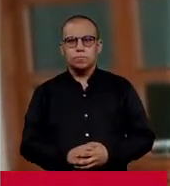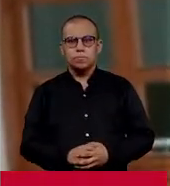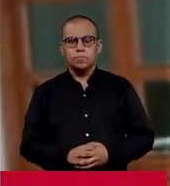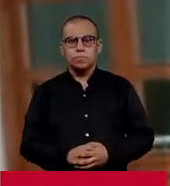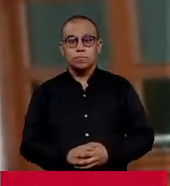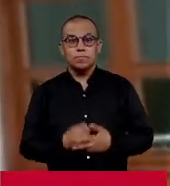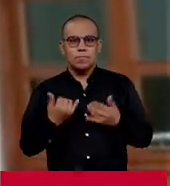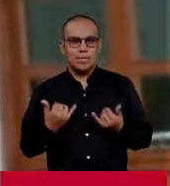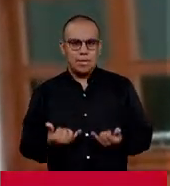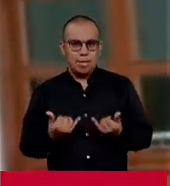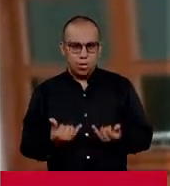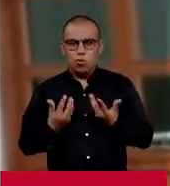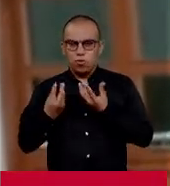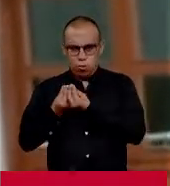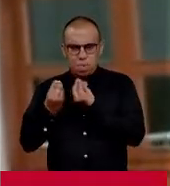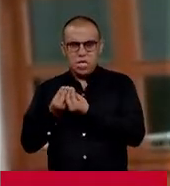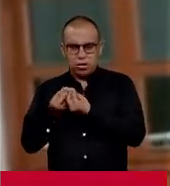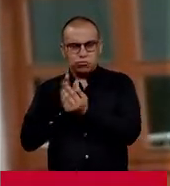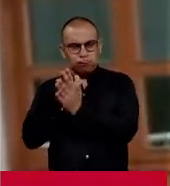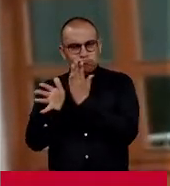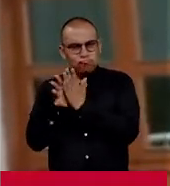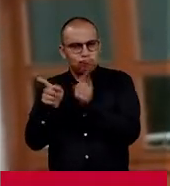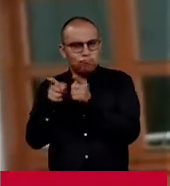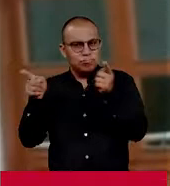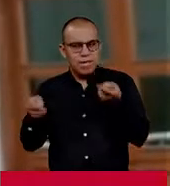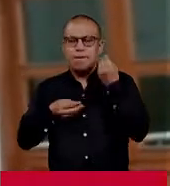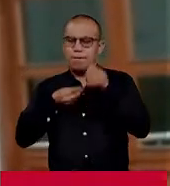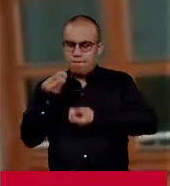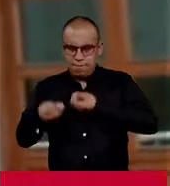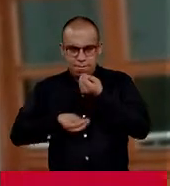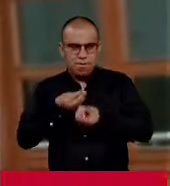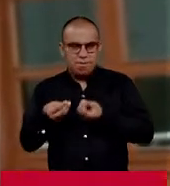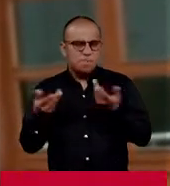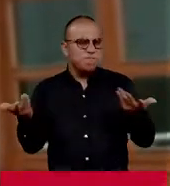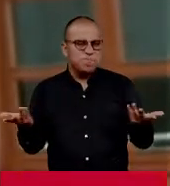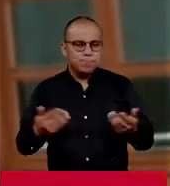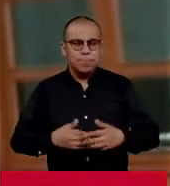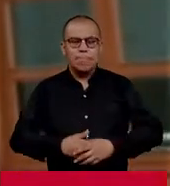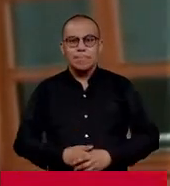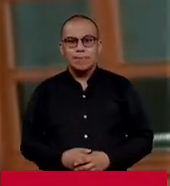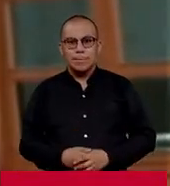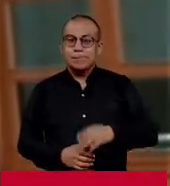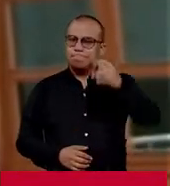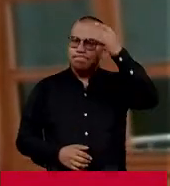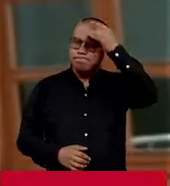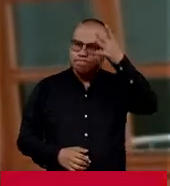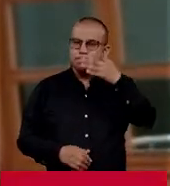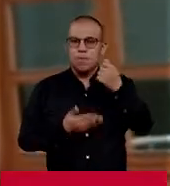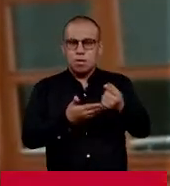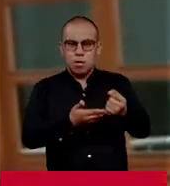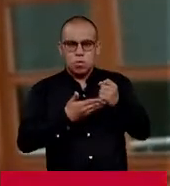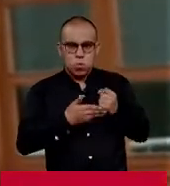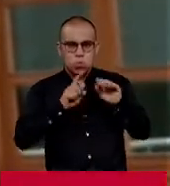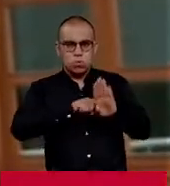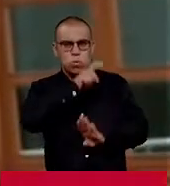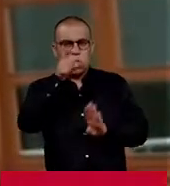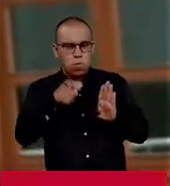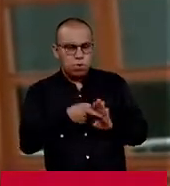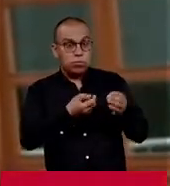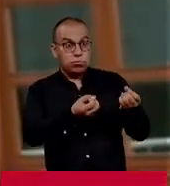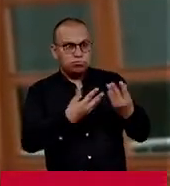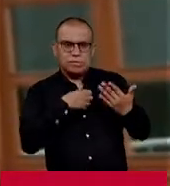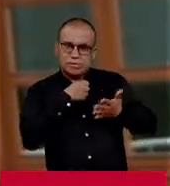ya ahorita le informo a los compañeros de que vamos a tener de pronto las ayudas en las que hemos